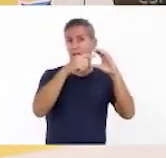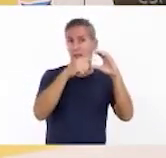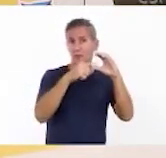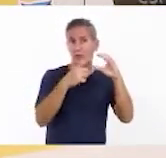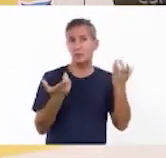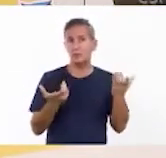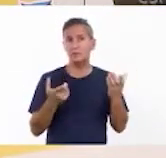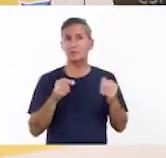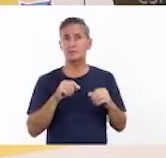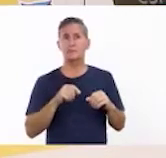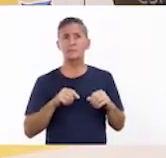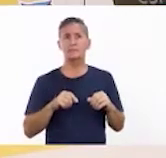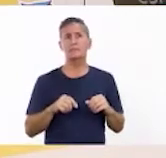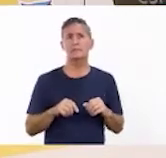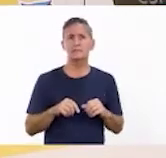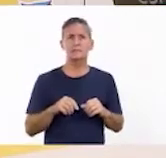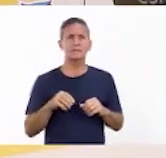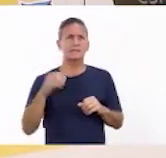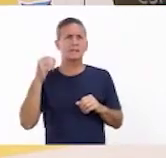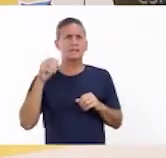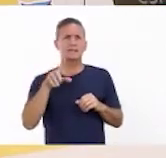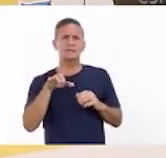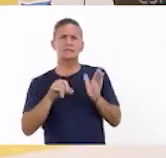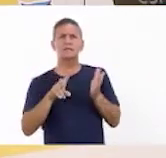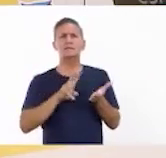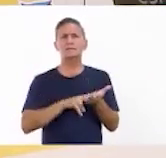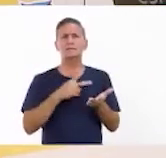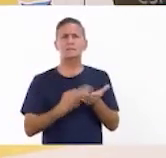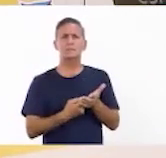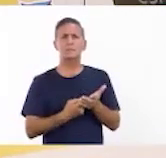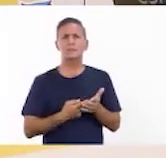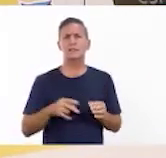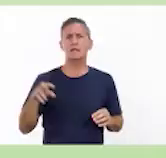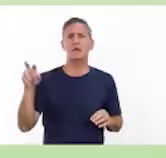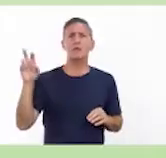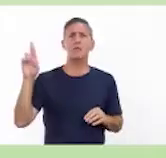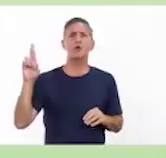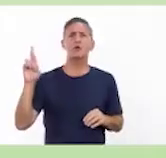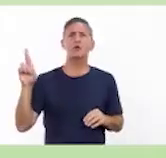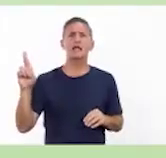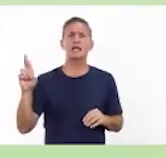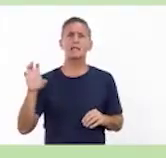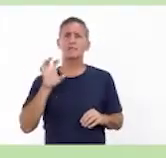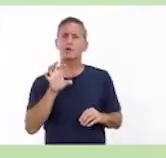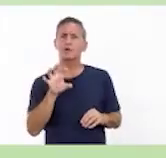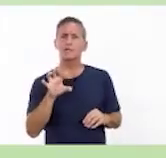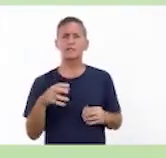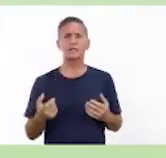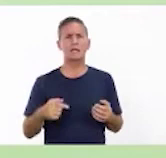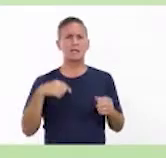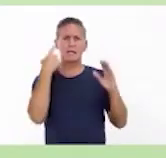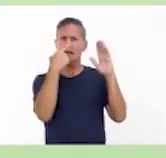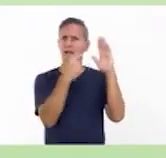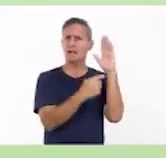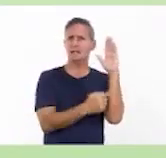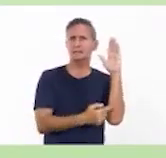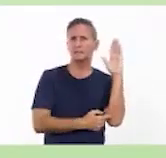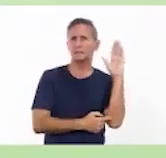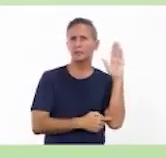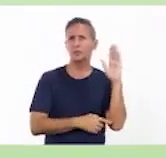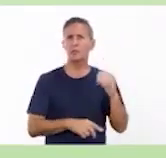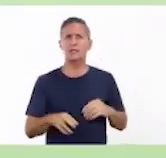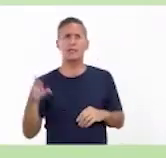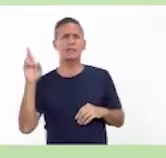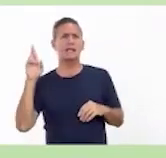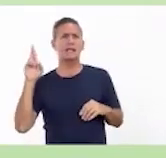De los contenidos que se entiende por realismo crítico, importante. ¿Cuáles son las